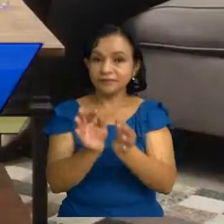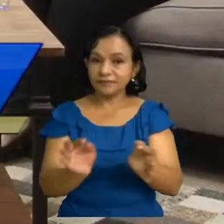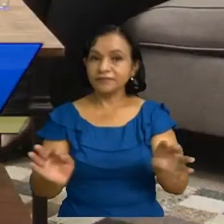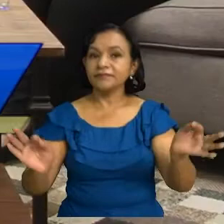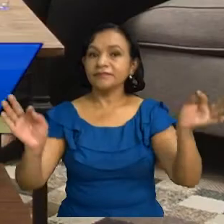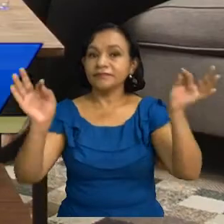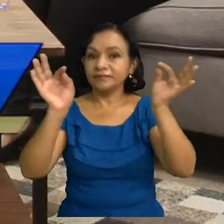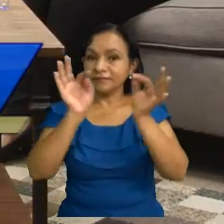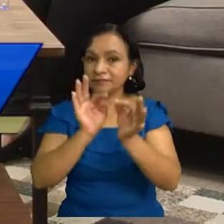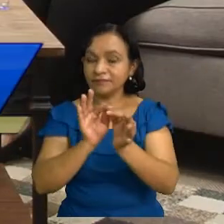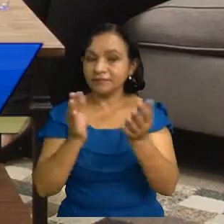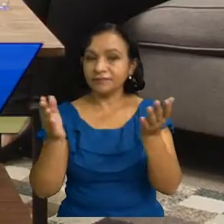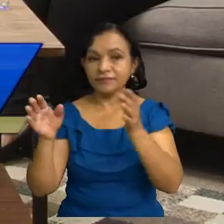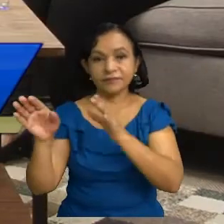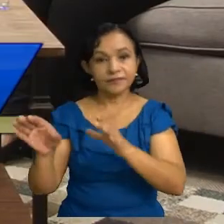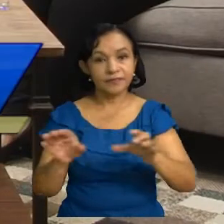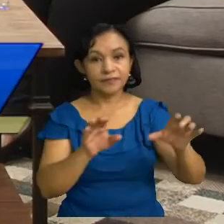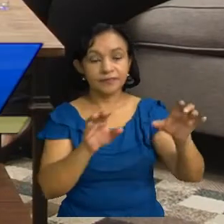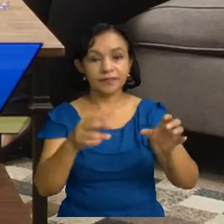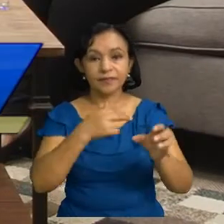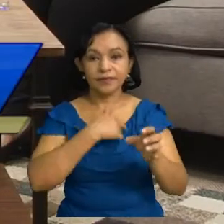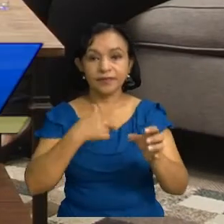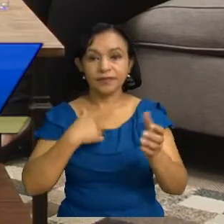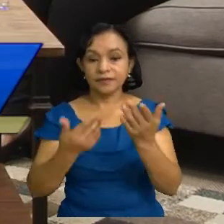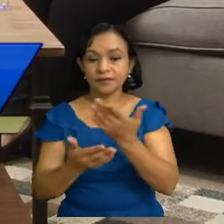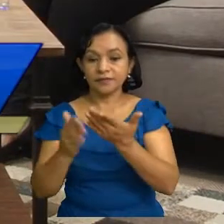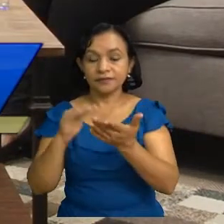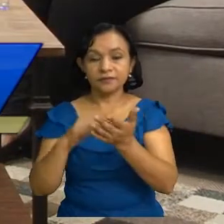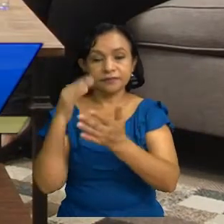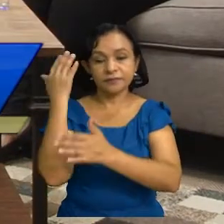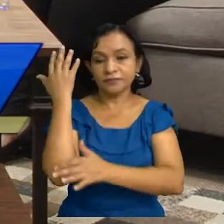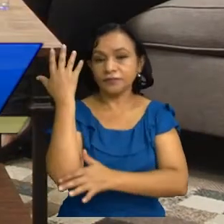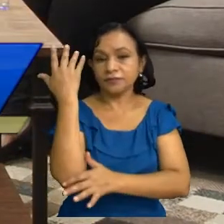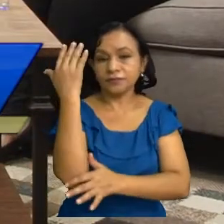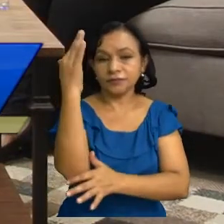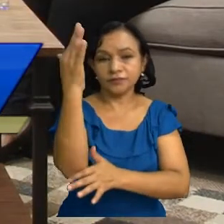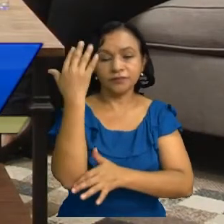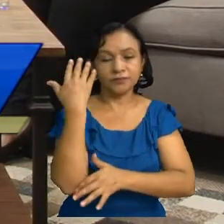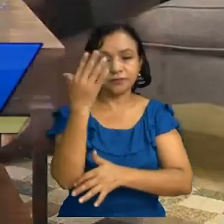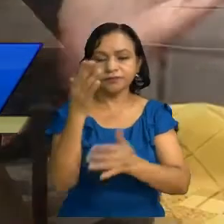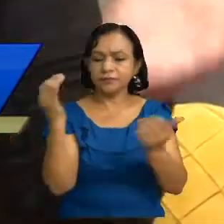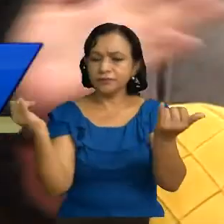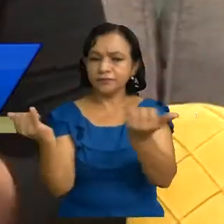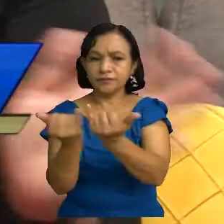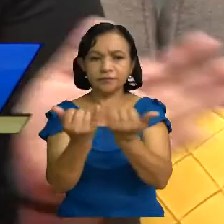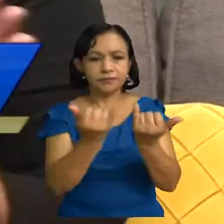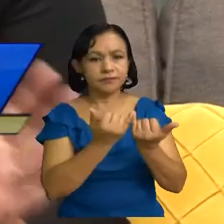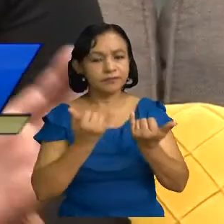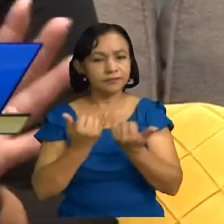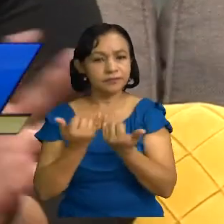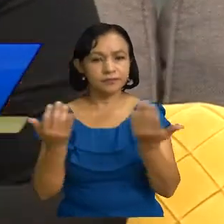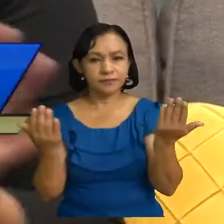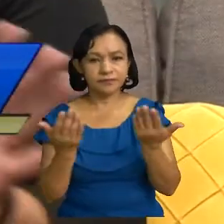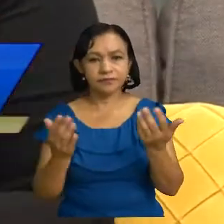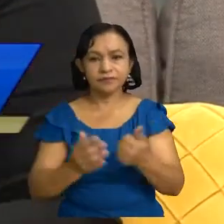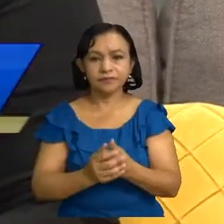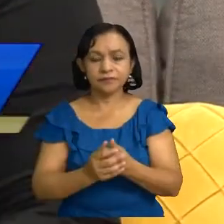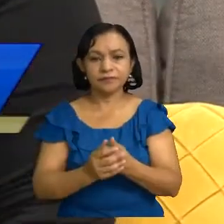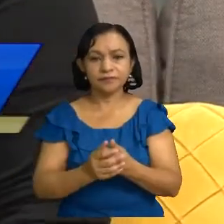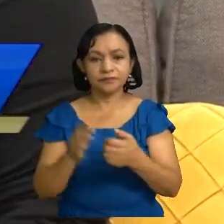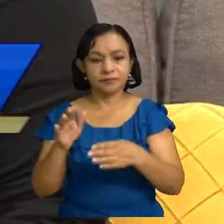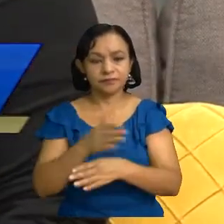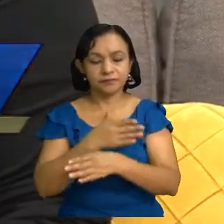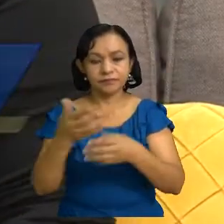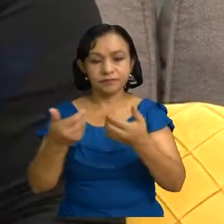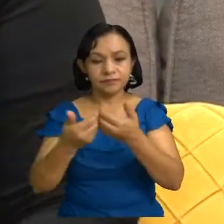parte de la acción de restaurar nuestro bosque que son los mismos ecosistemas y no es tanto en ningún momento